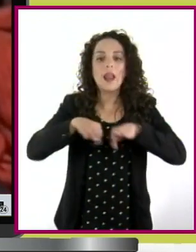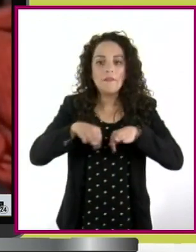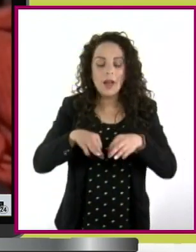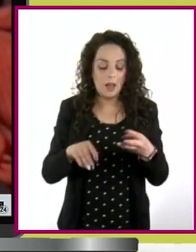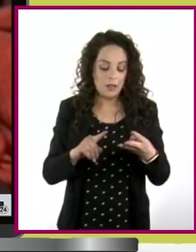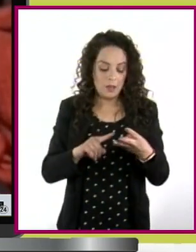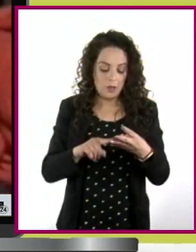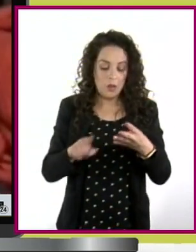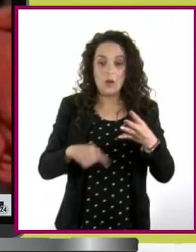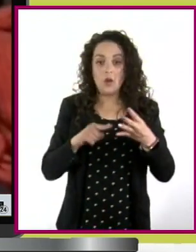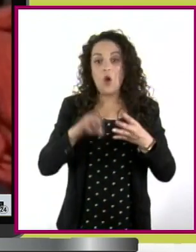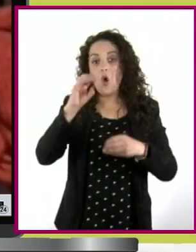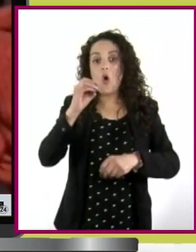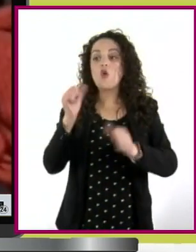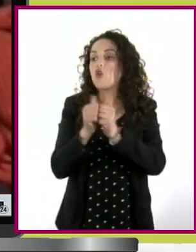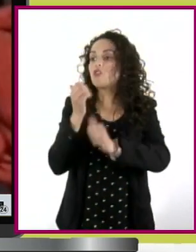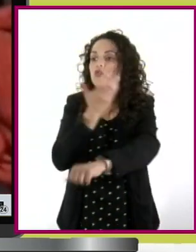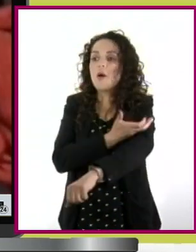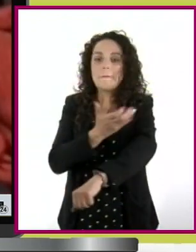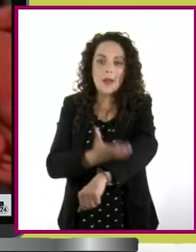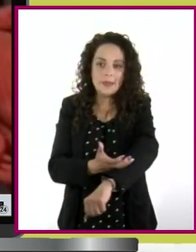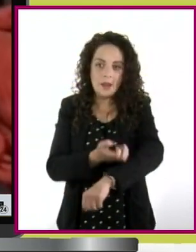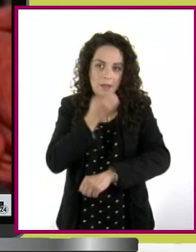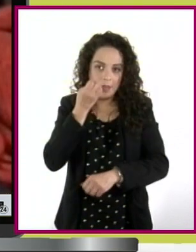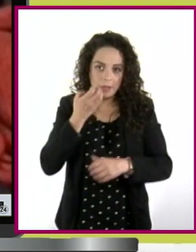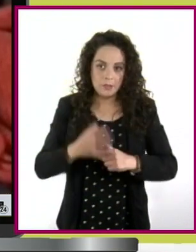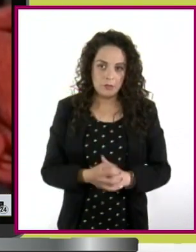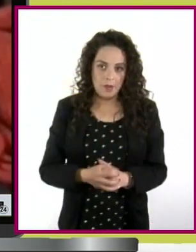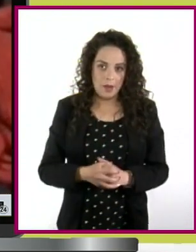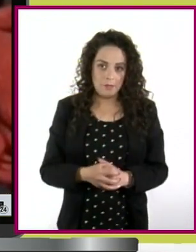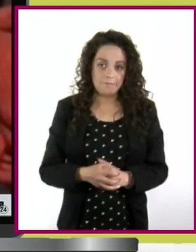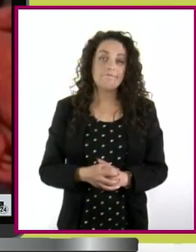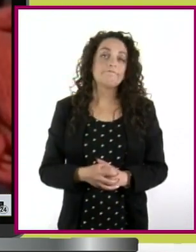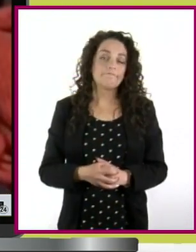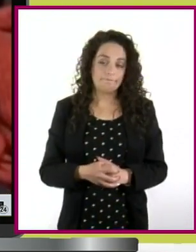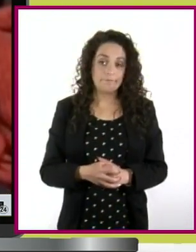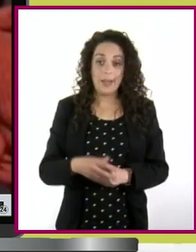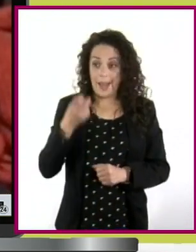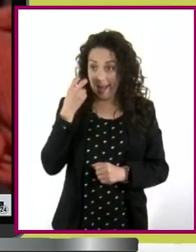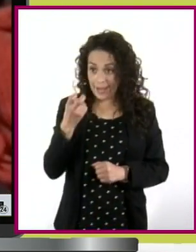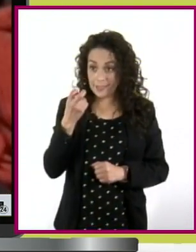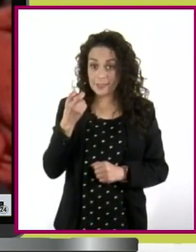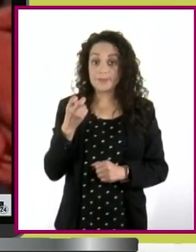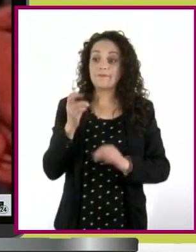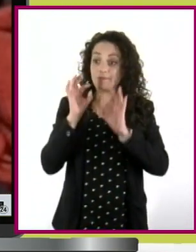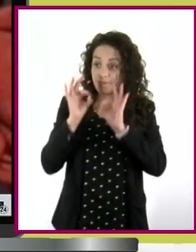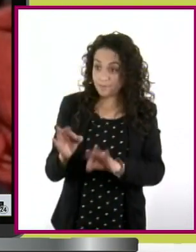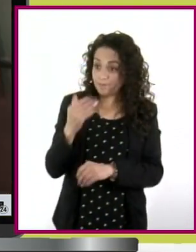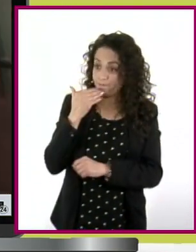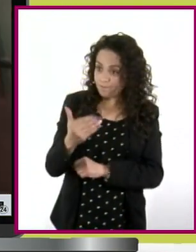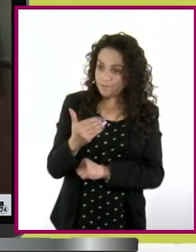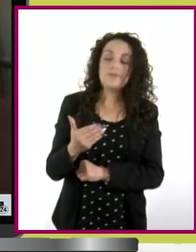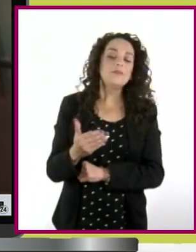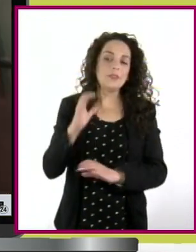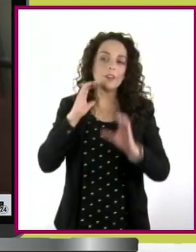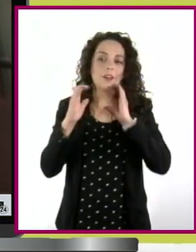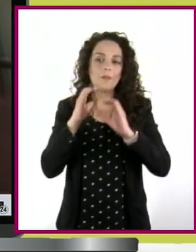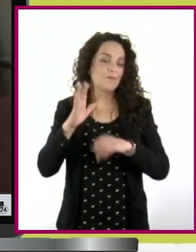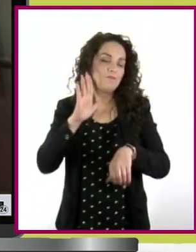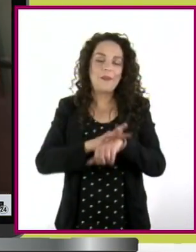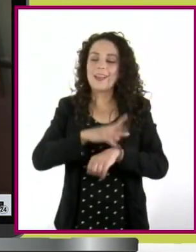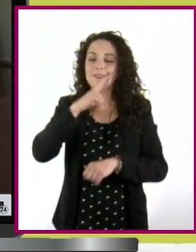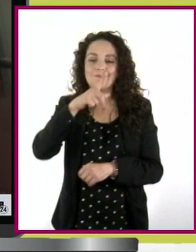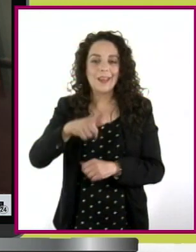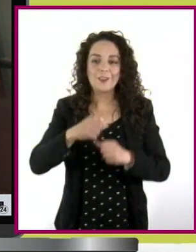fortalecer un lazo con compañeros? Y lograr ese objetivo hace que la comunicación sea eficaz. ¿Y cómo